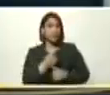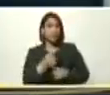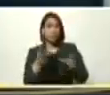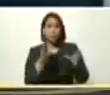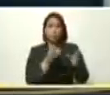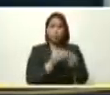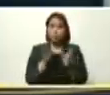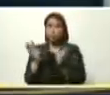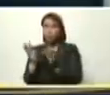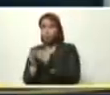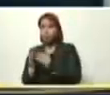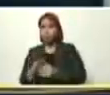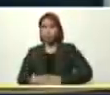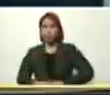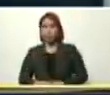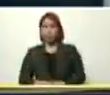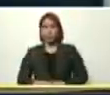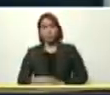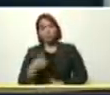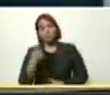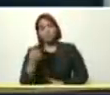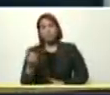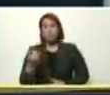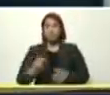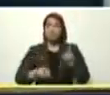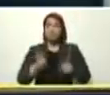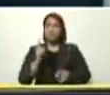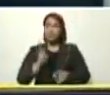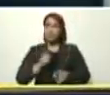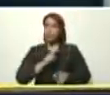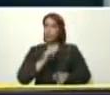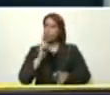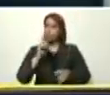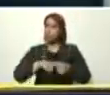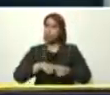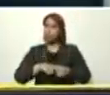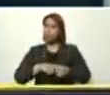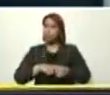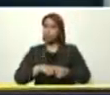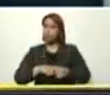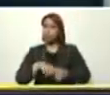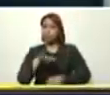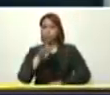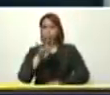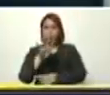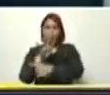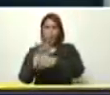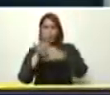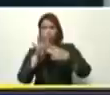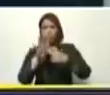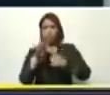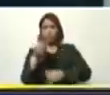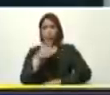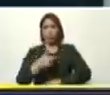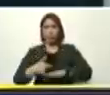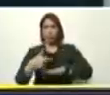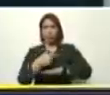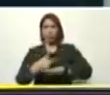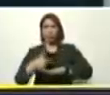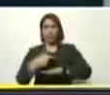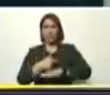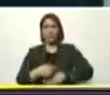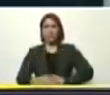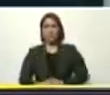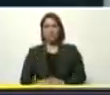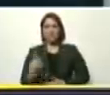conclusiones. Y si faltaba algo, vamos a completar, pues, de esas cuatro gobernaciones que tenía